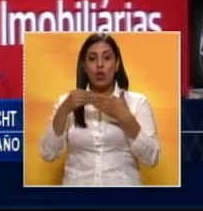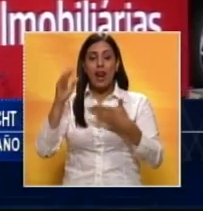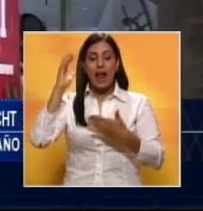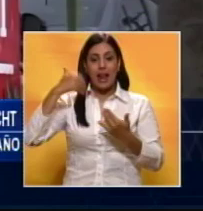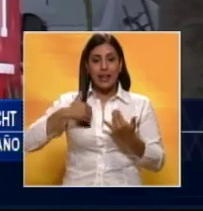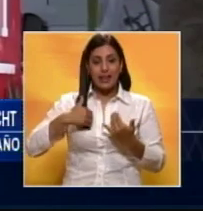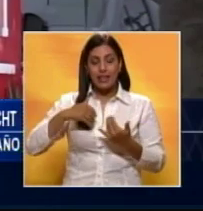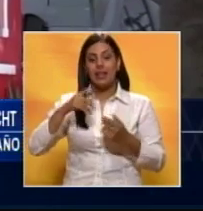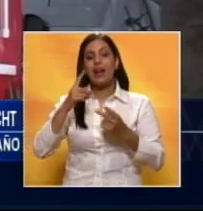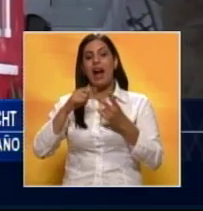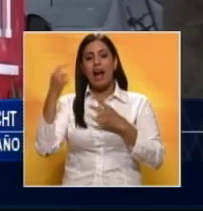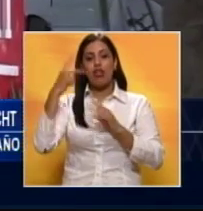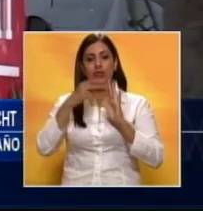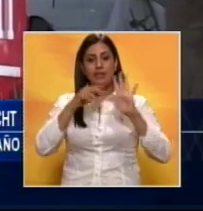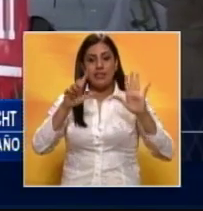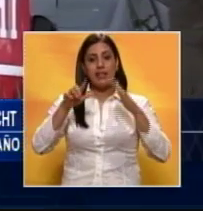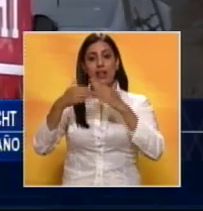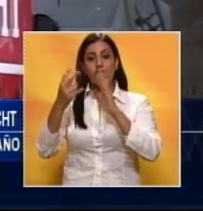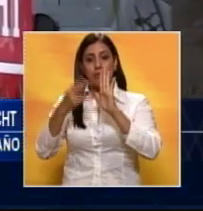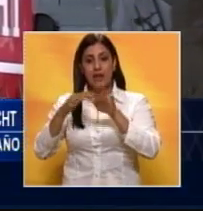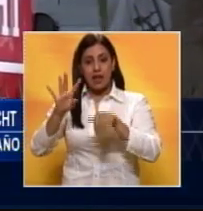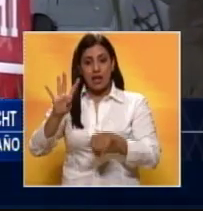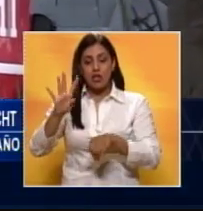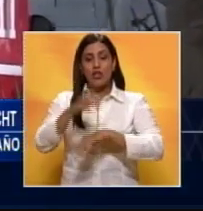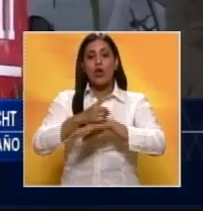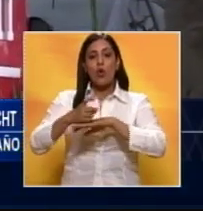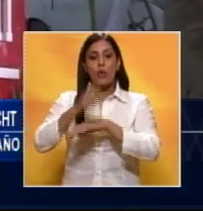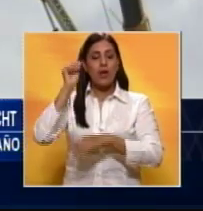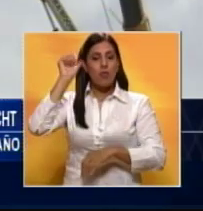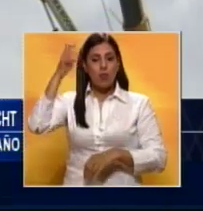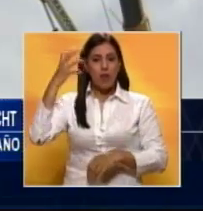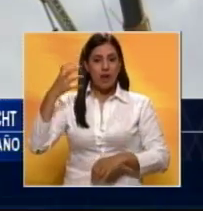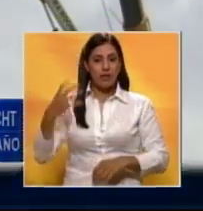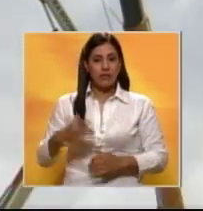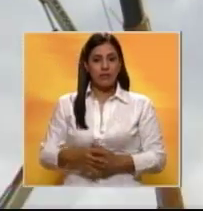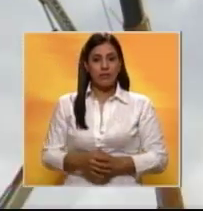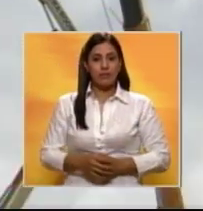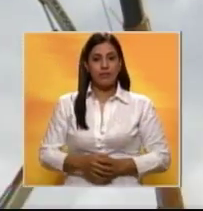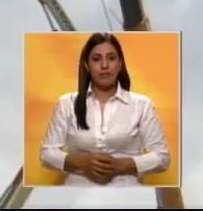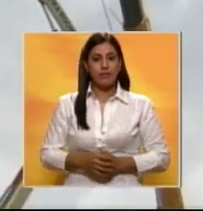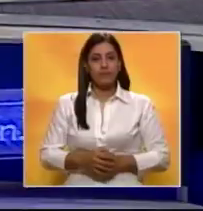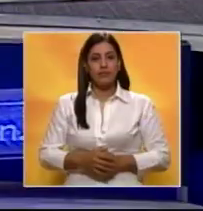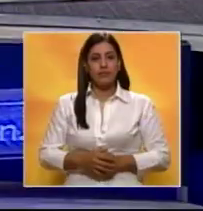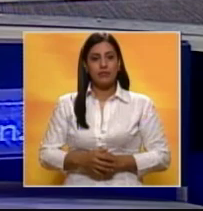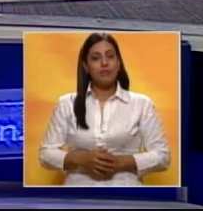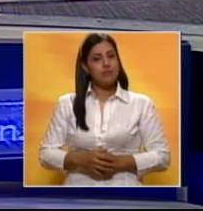Argentina entre los años 2007 y 2014 durante el gobierno de Cristina Fernández.